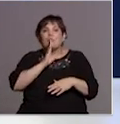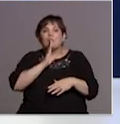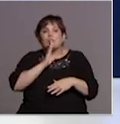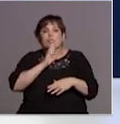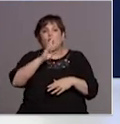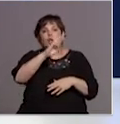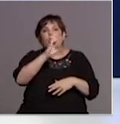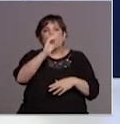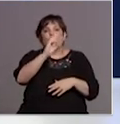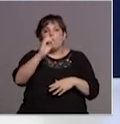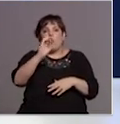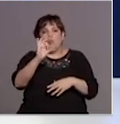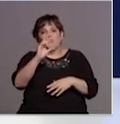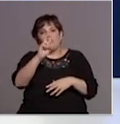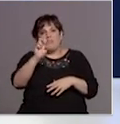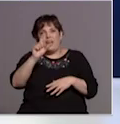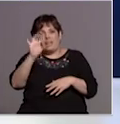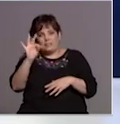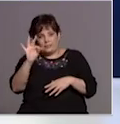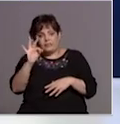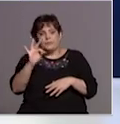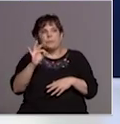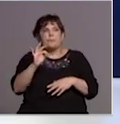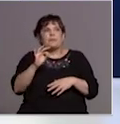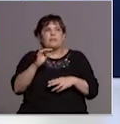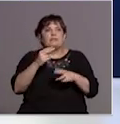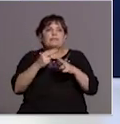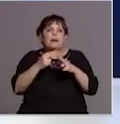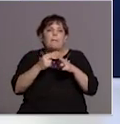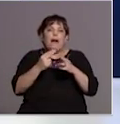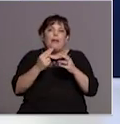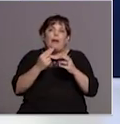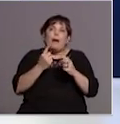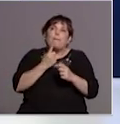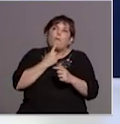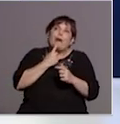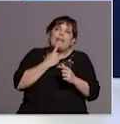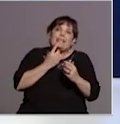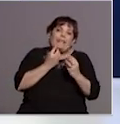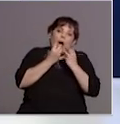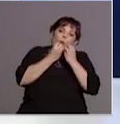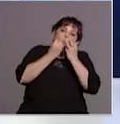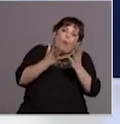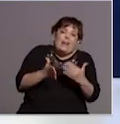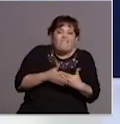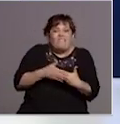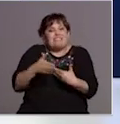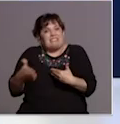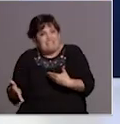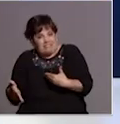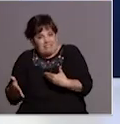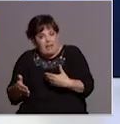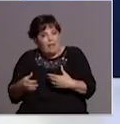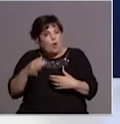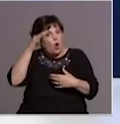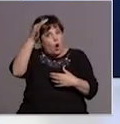roosevelt y bajo el mando de la llamada buena política de la buena vecindad en esa conferencia